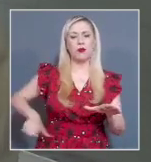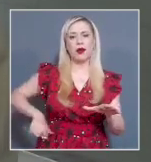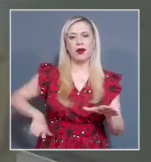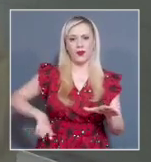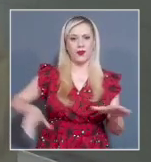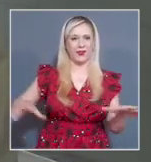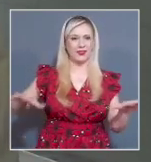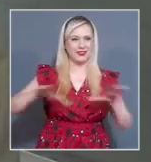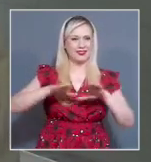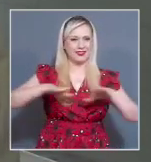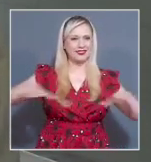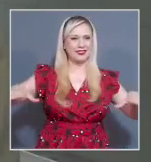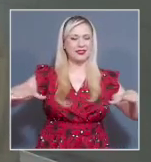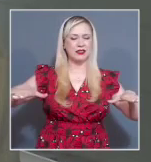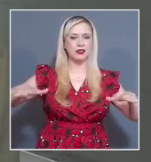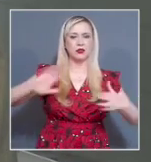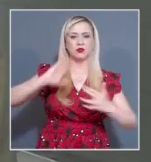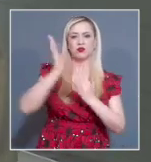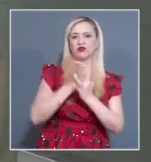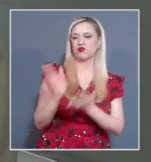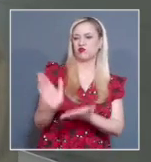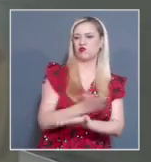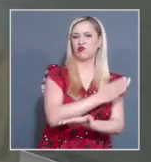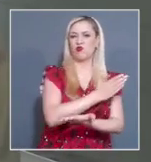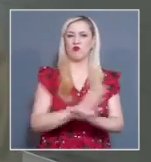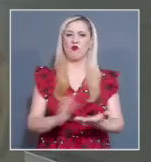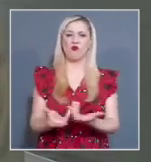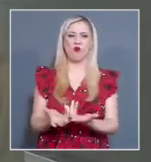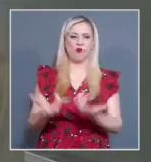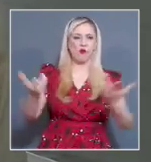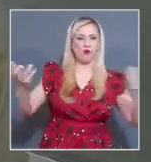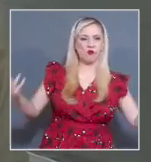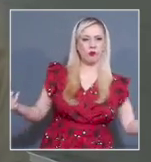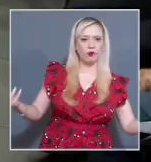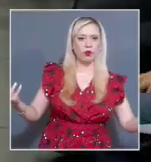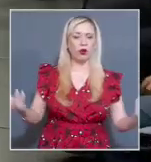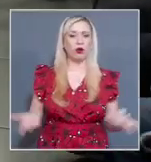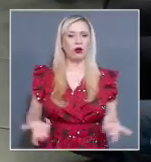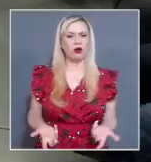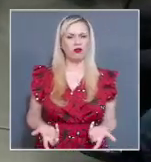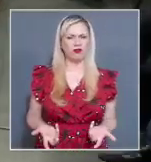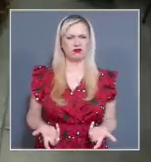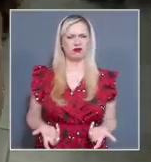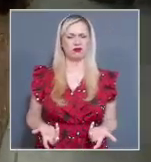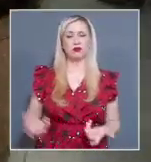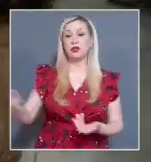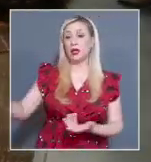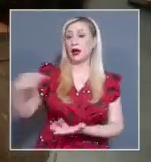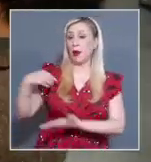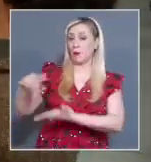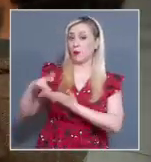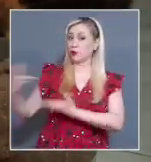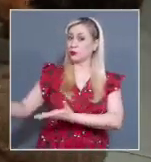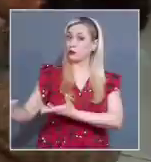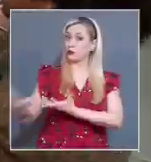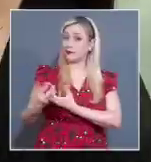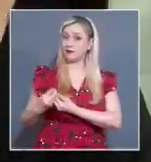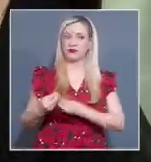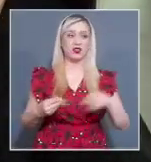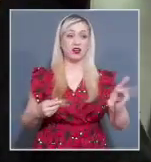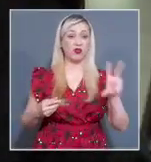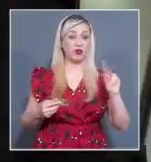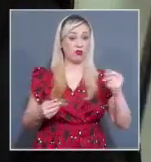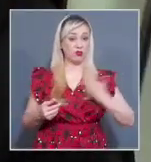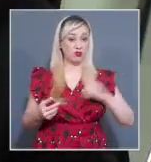social, identificando, digamos, a grupos que le son afines y a aquellos que no le son. Ante servidores públicos del Poder Judicial de la